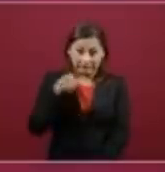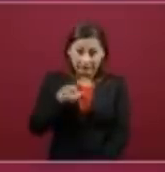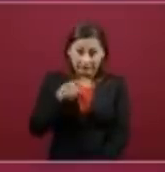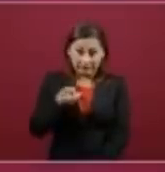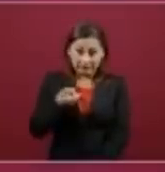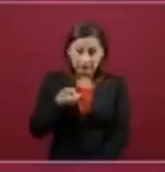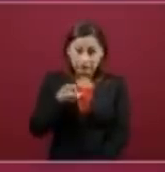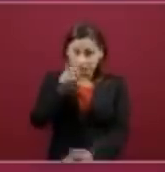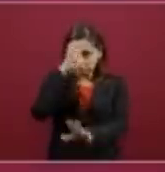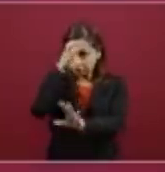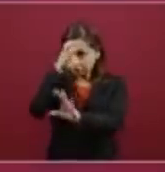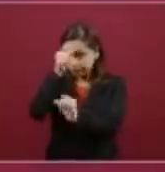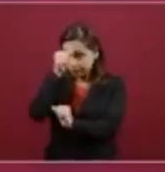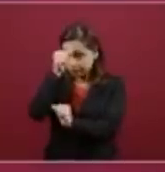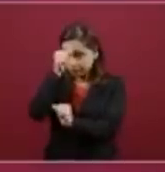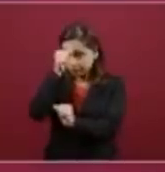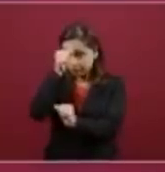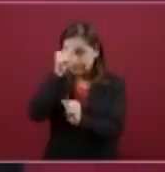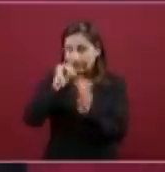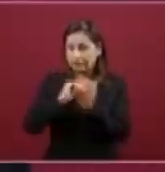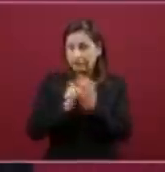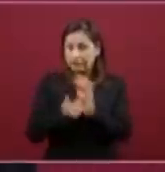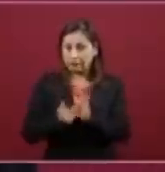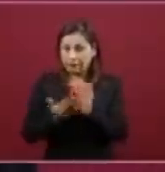haya silencio cómplice